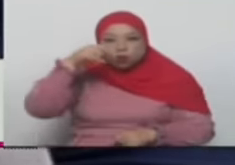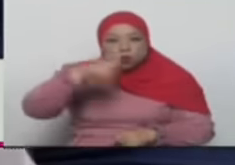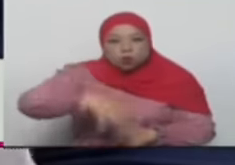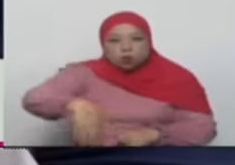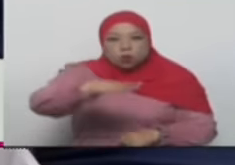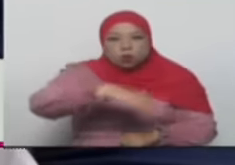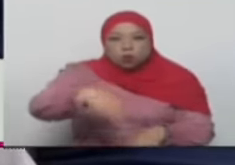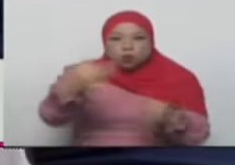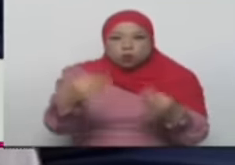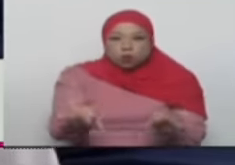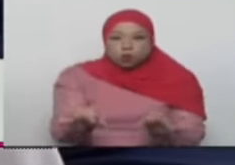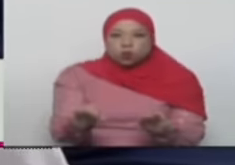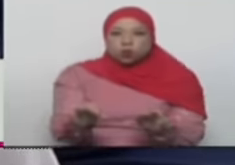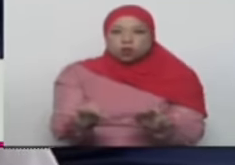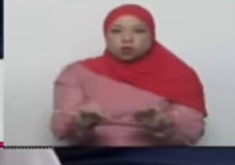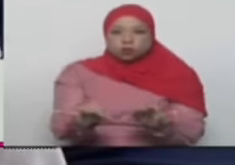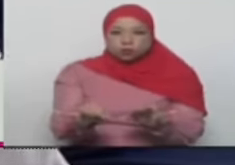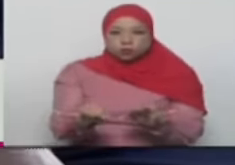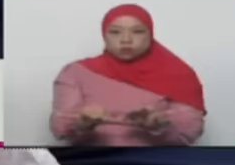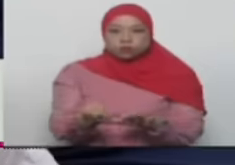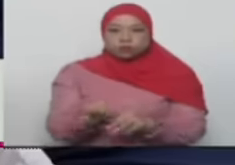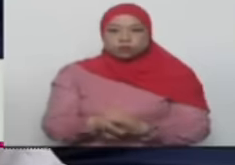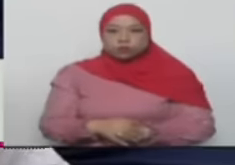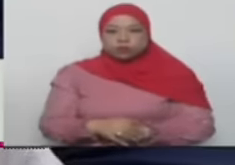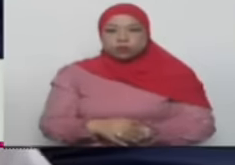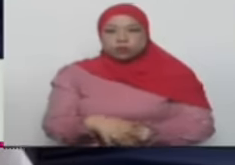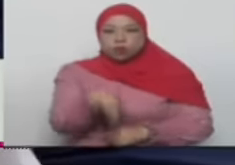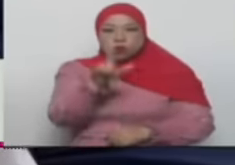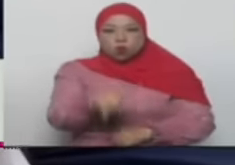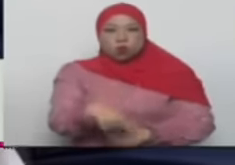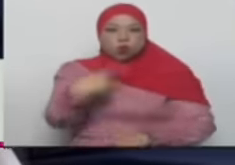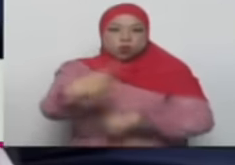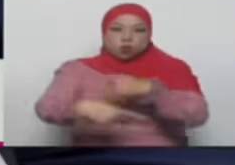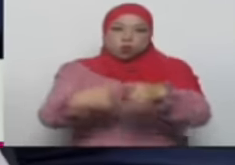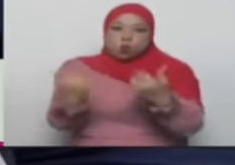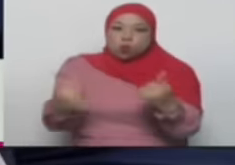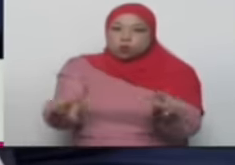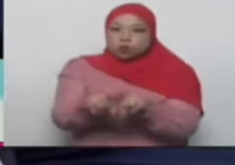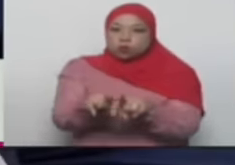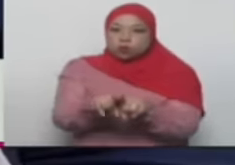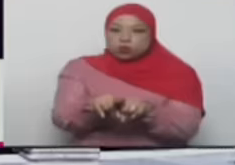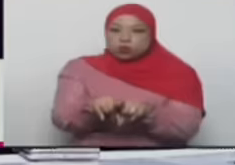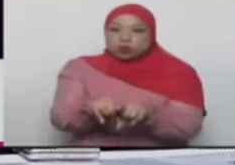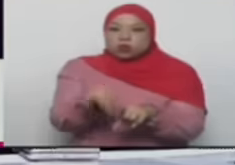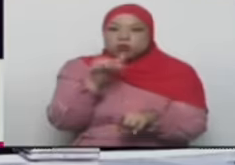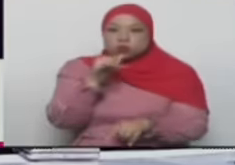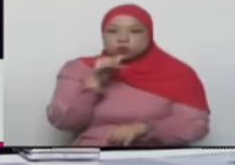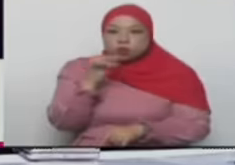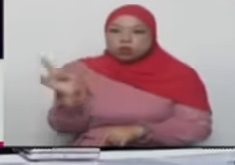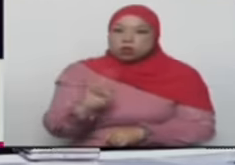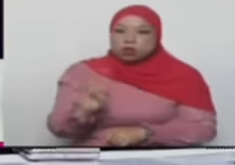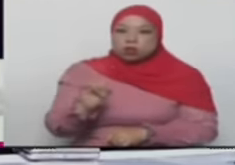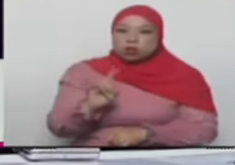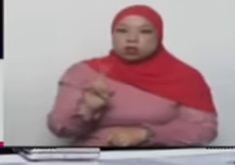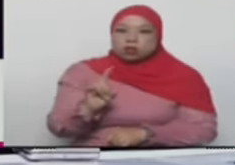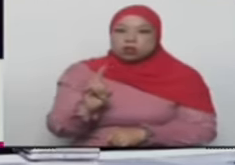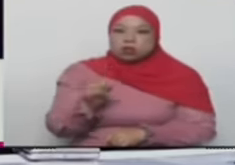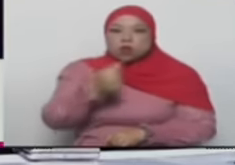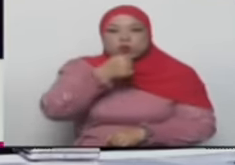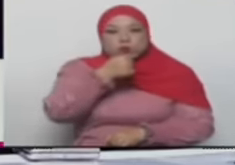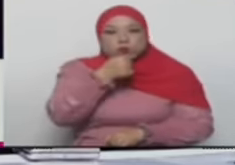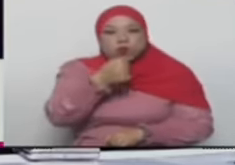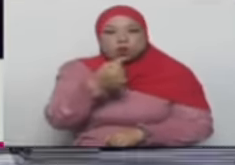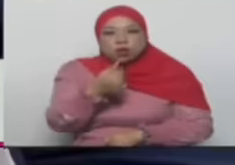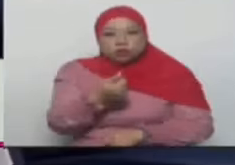eso es normal. Y nacen los podcasts. Esto no, monstruos, no podcasts. Ay,